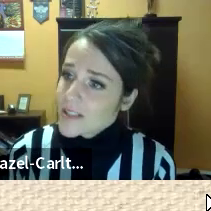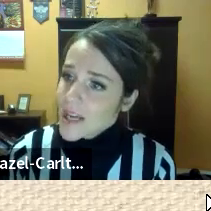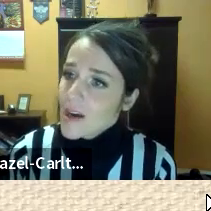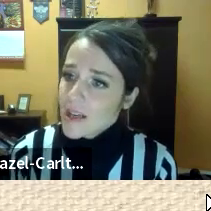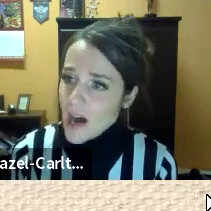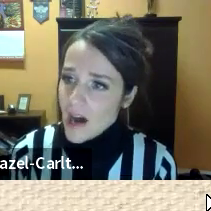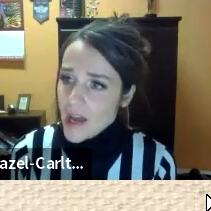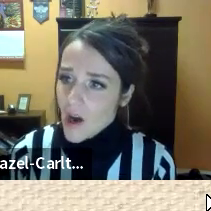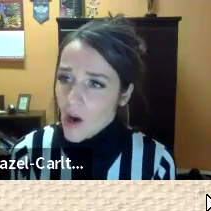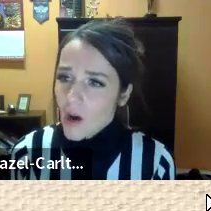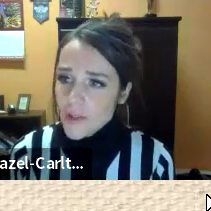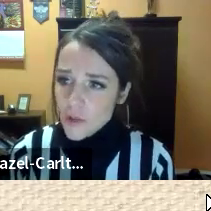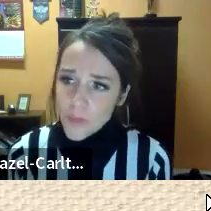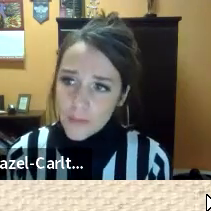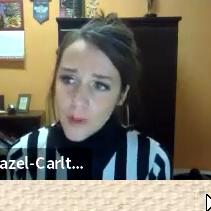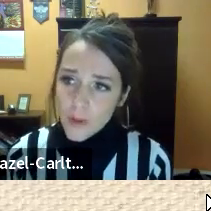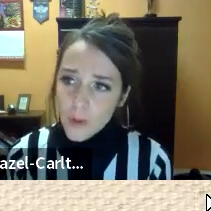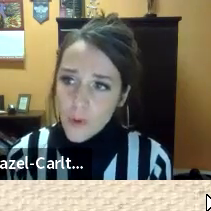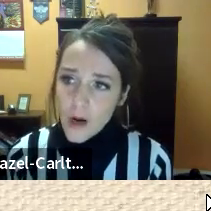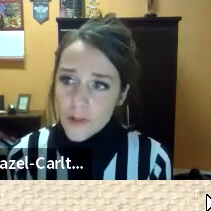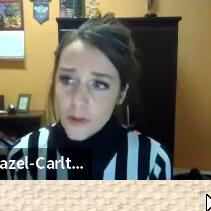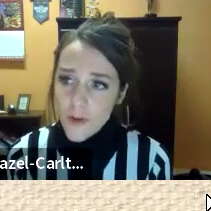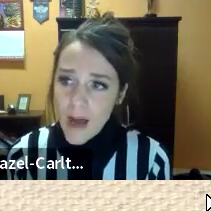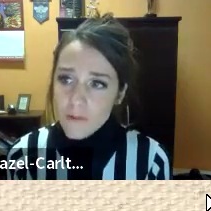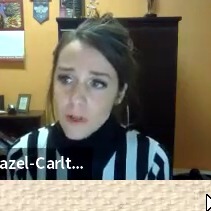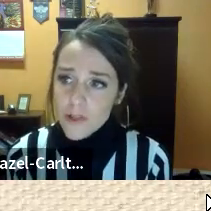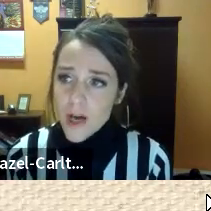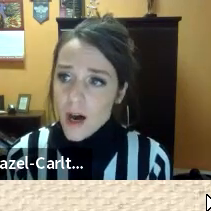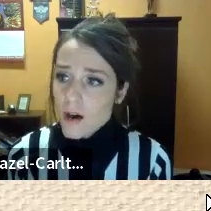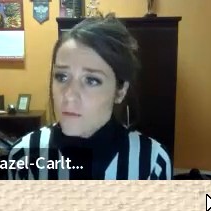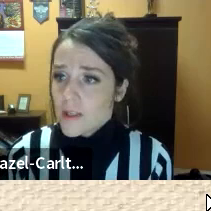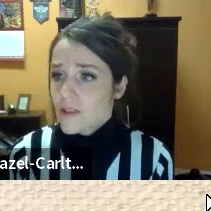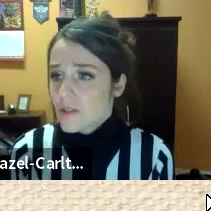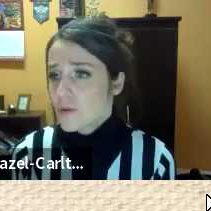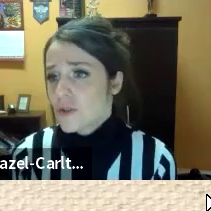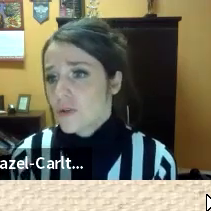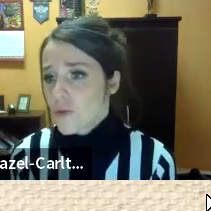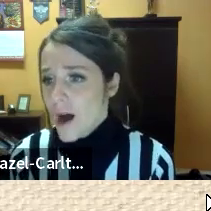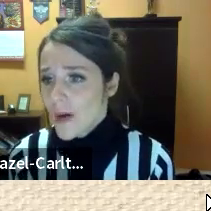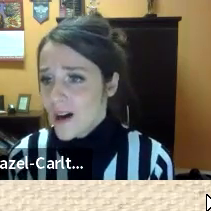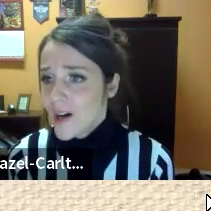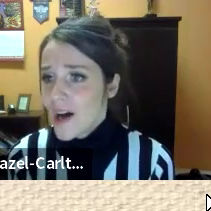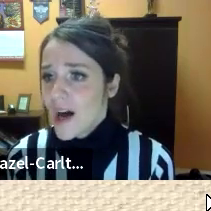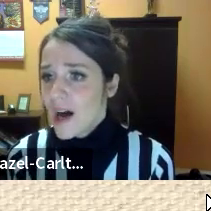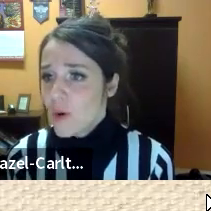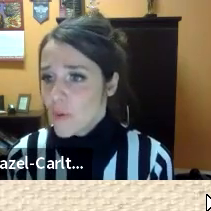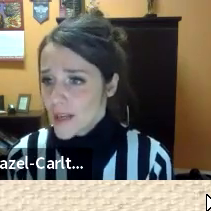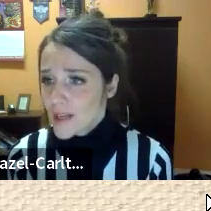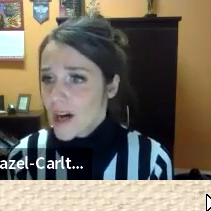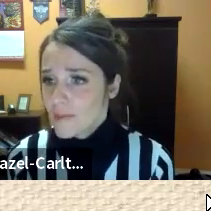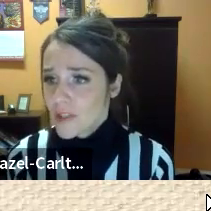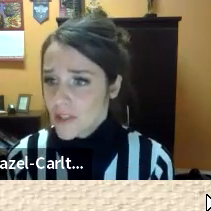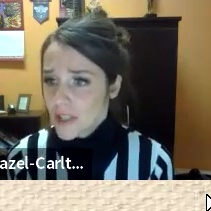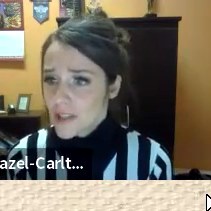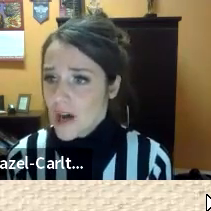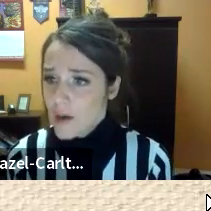Vamos por el suicidio. Sara y yo también somos personas que hemos